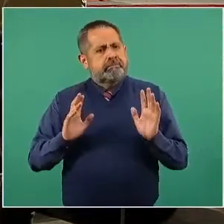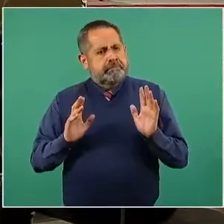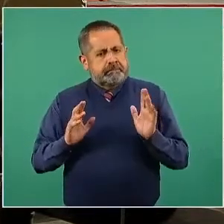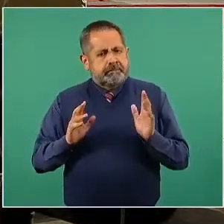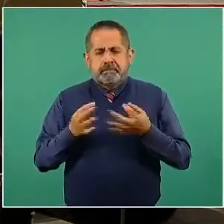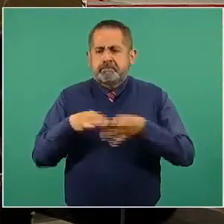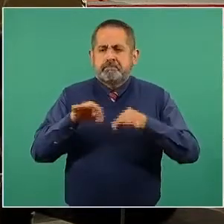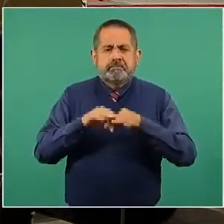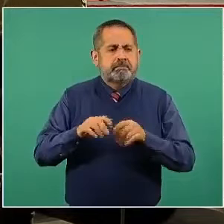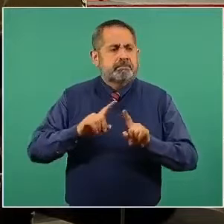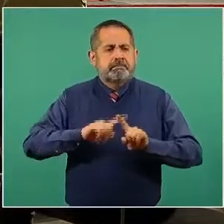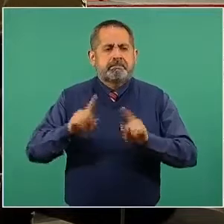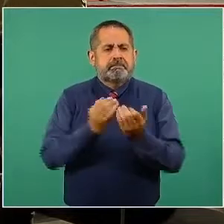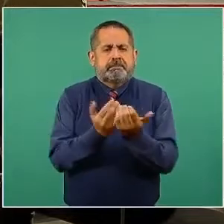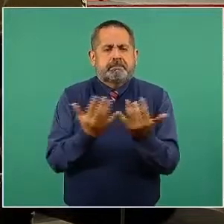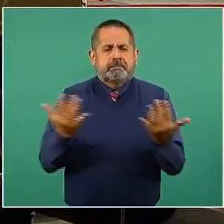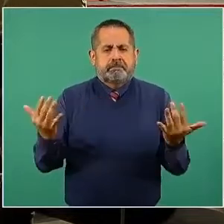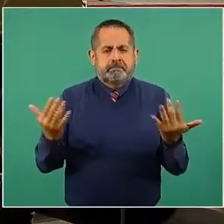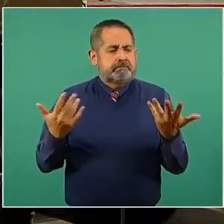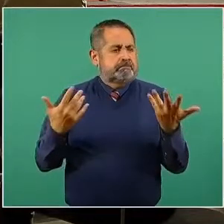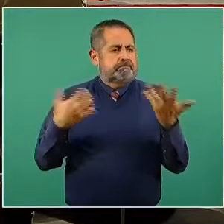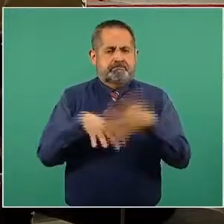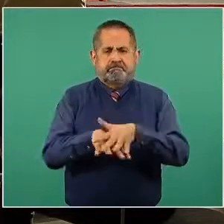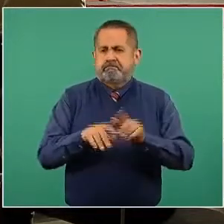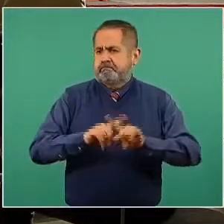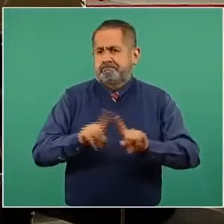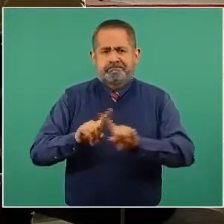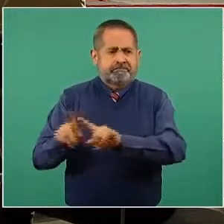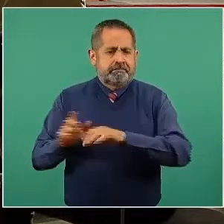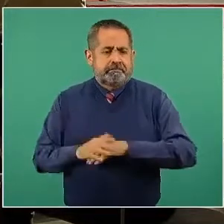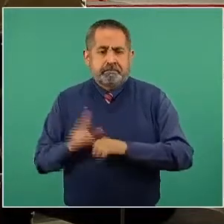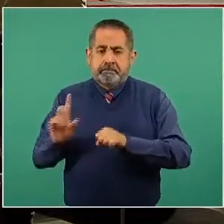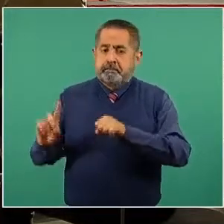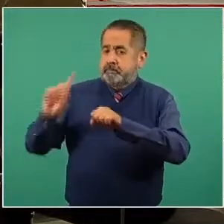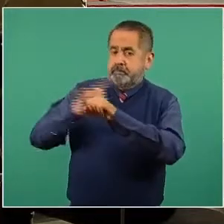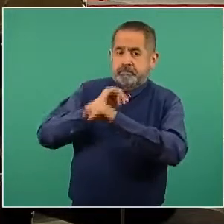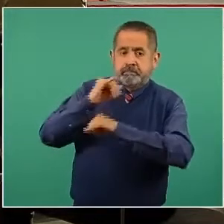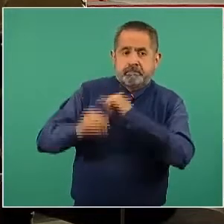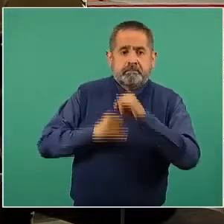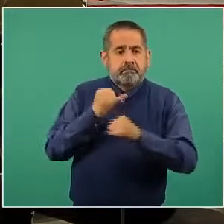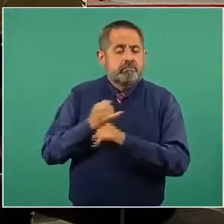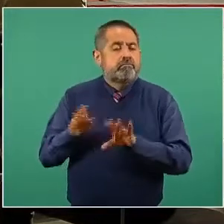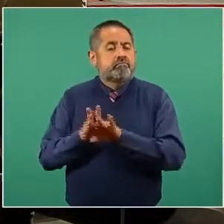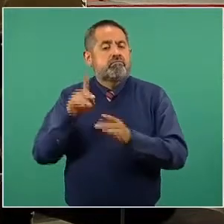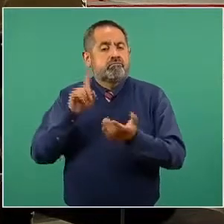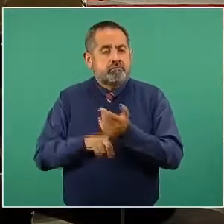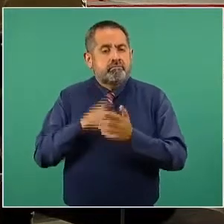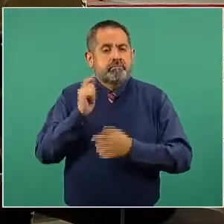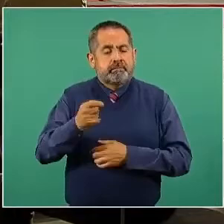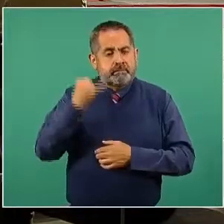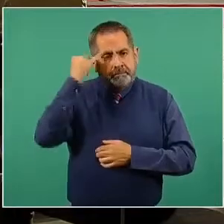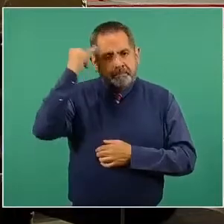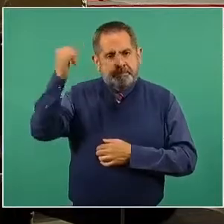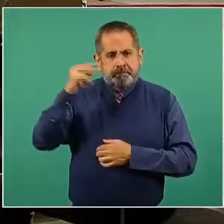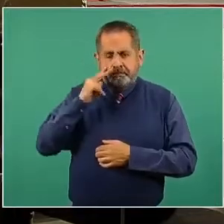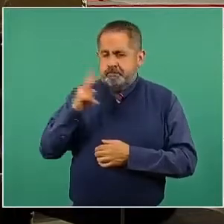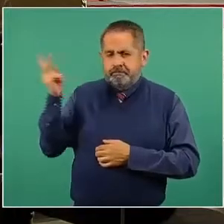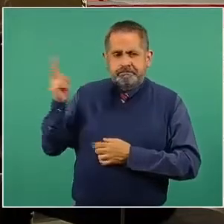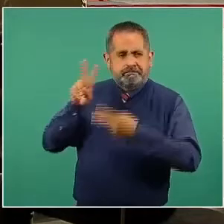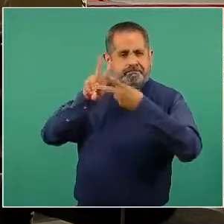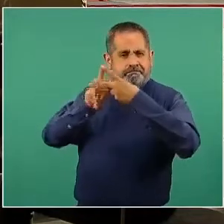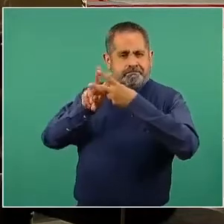importancia de la diversidad. El lema seleccionado en el Día Internacional tiene que ver con esta visión que se ve en el